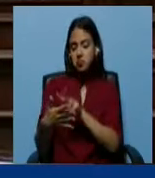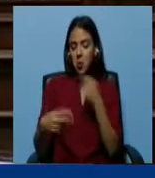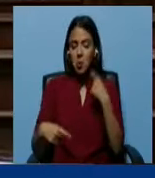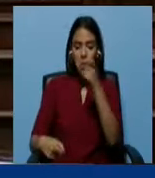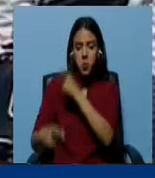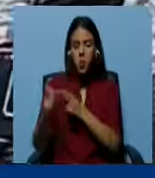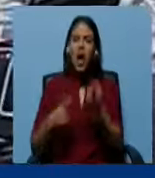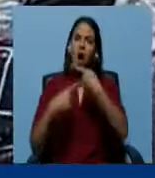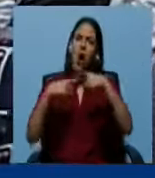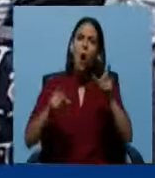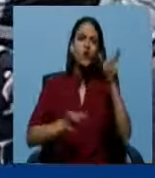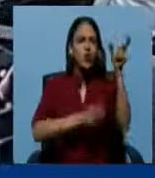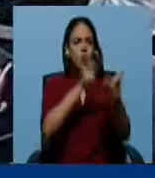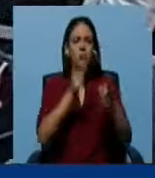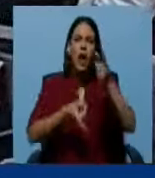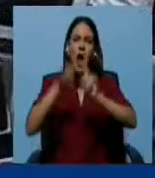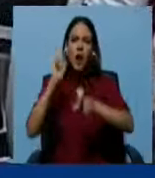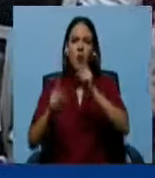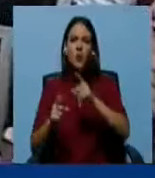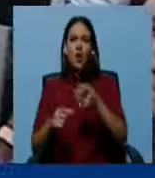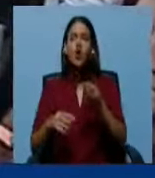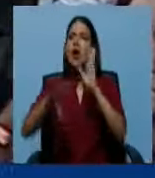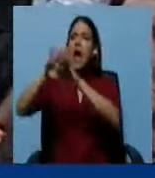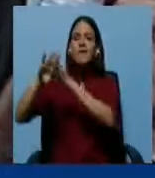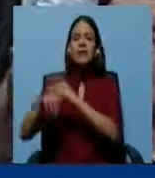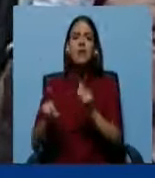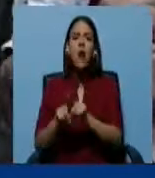visualizar, y otros compañeros que les llegó tarde